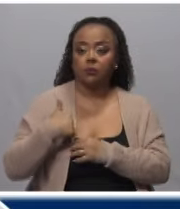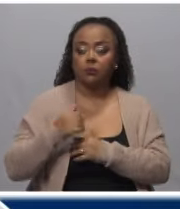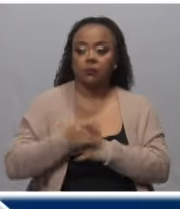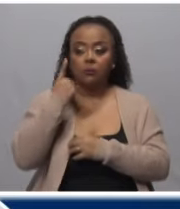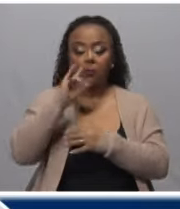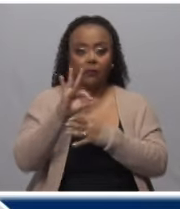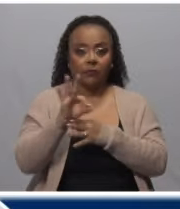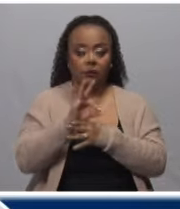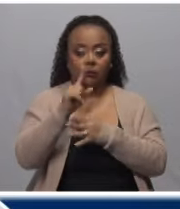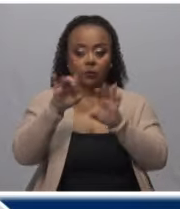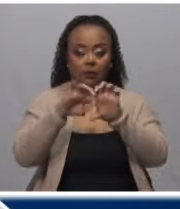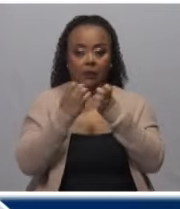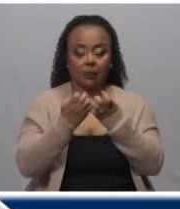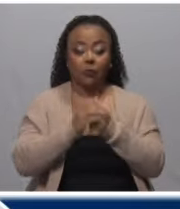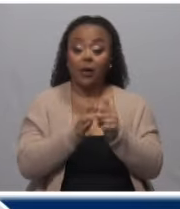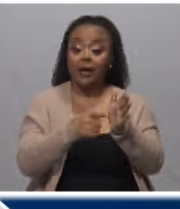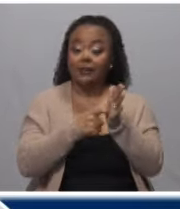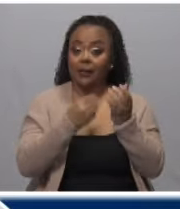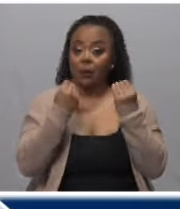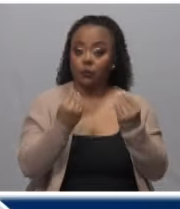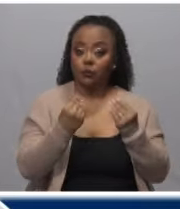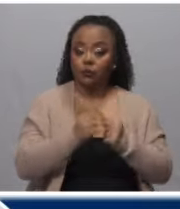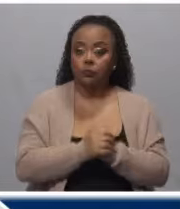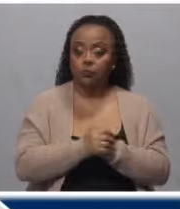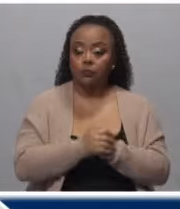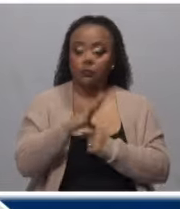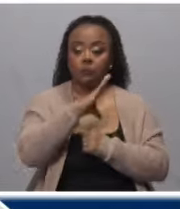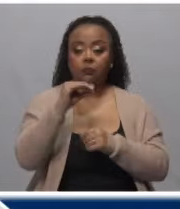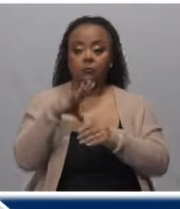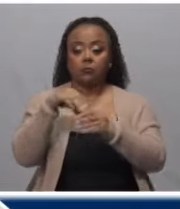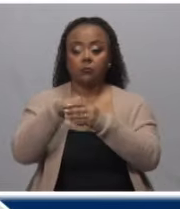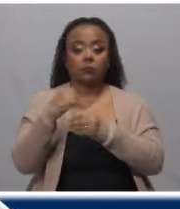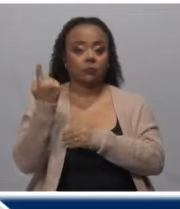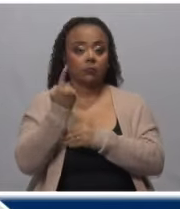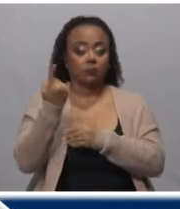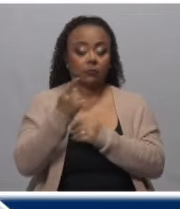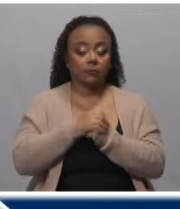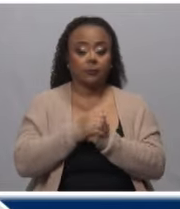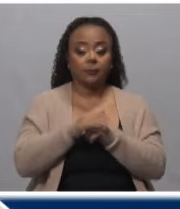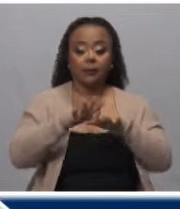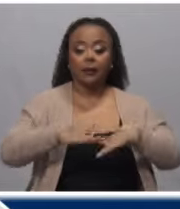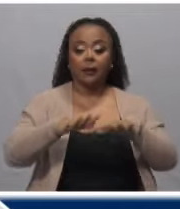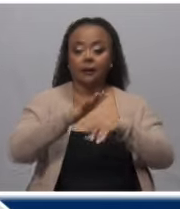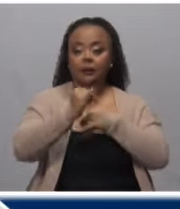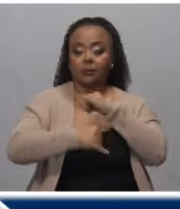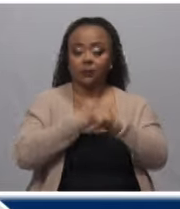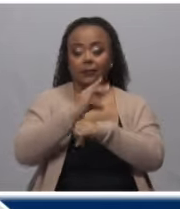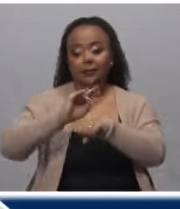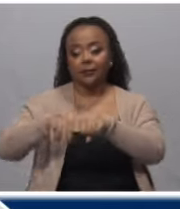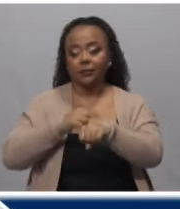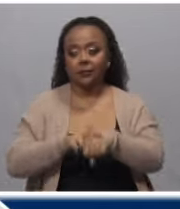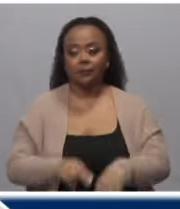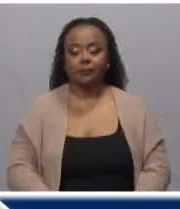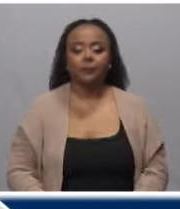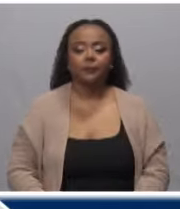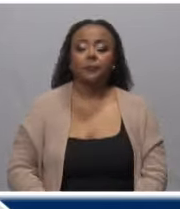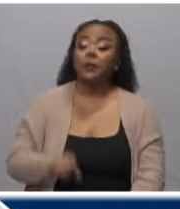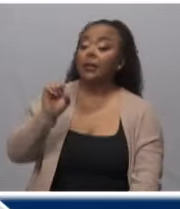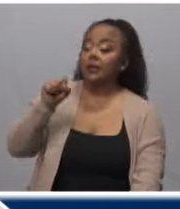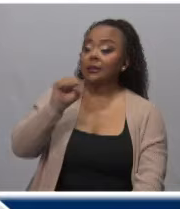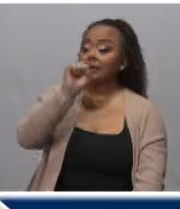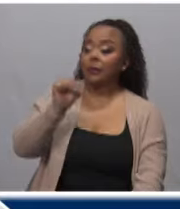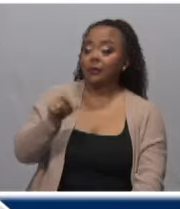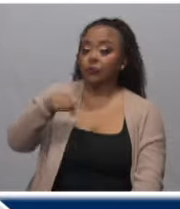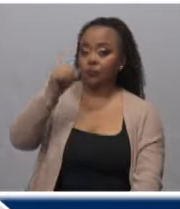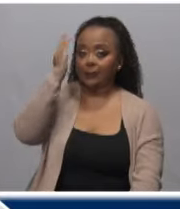el funcionamiento de equipo al que se le exige tanto y que va a estar metido siempre en el plano internacional y en el plano nacional Sí saprisa ustedes saben